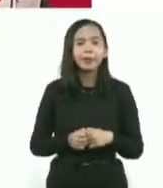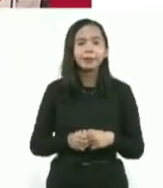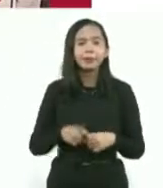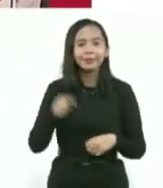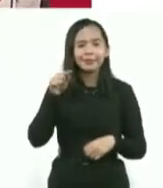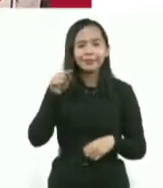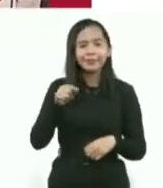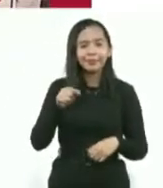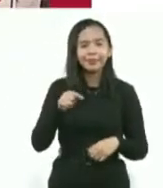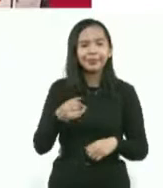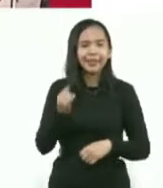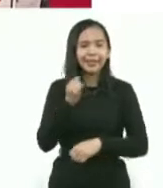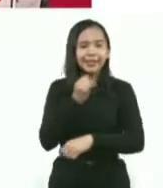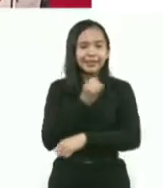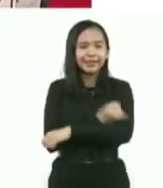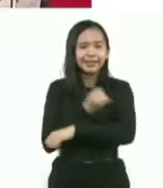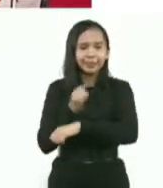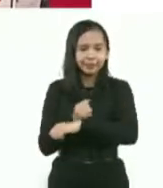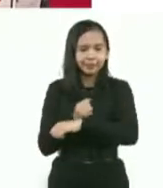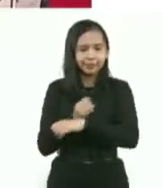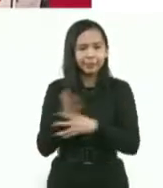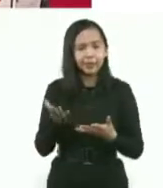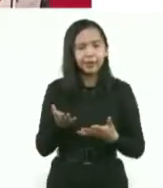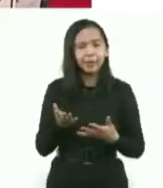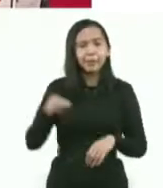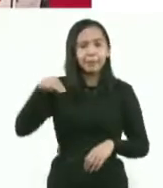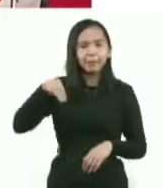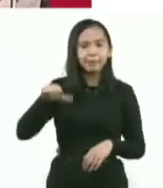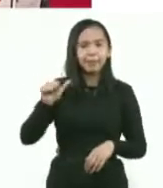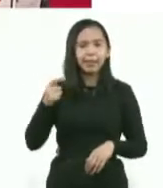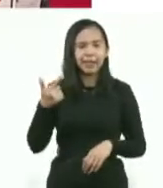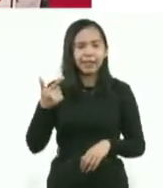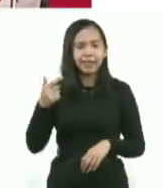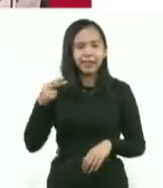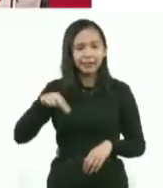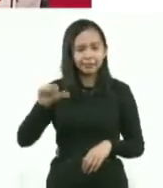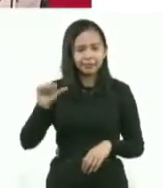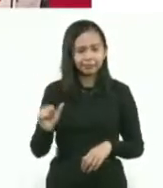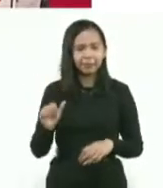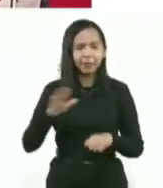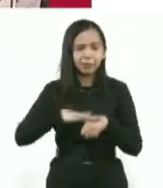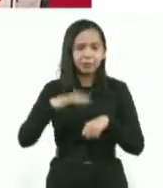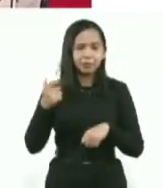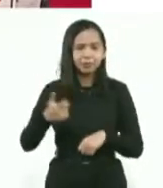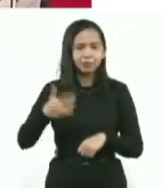Shell, con, bueno, el caso de Magna, más bien es